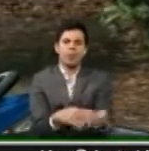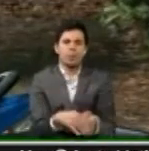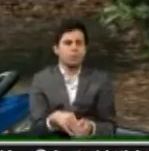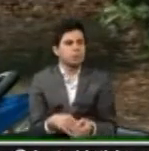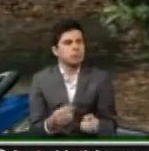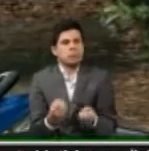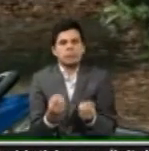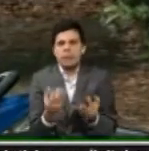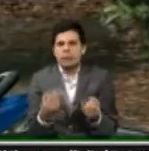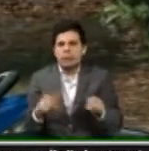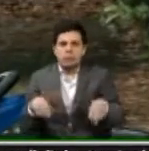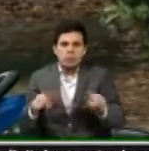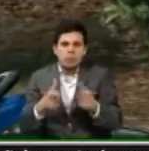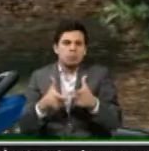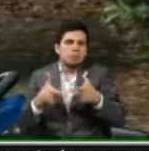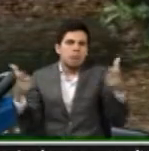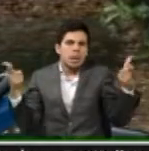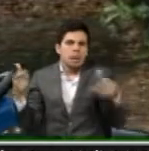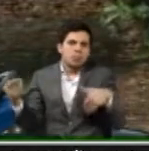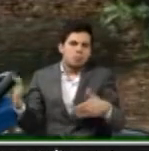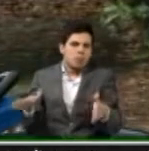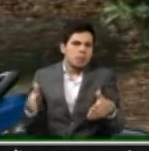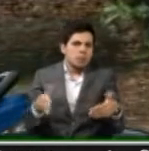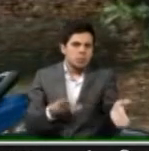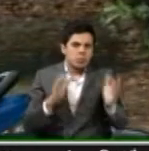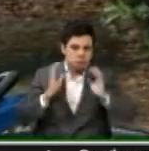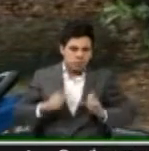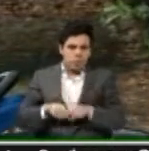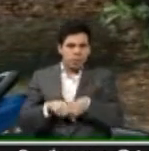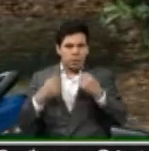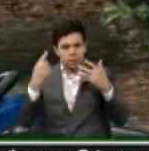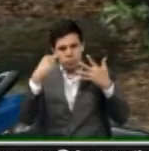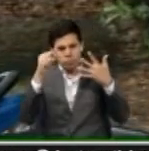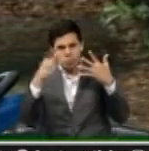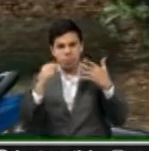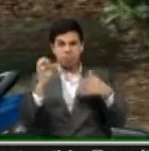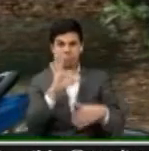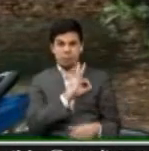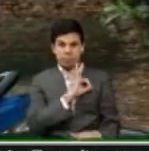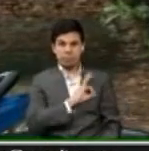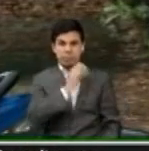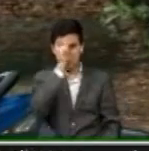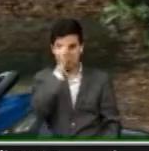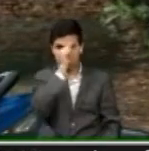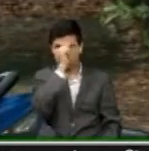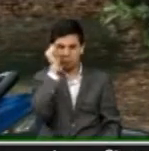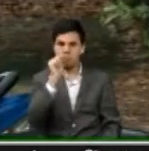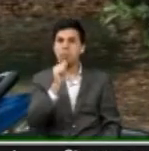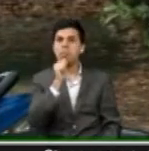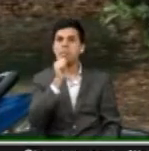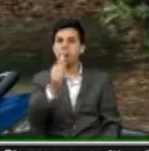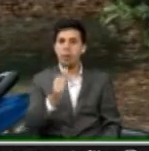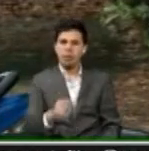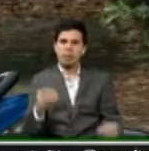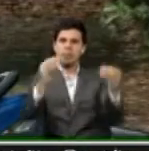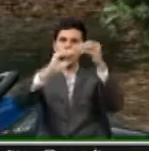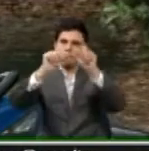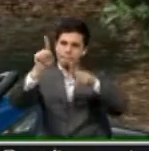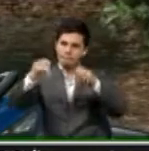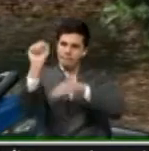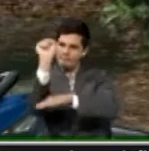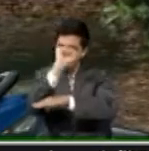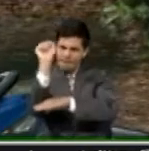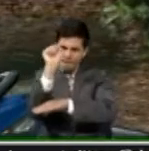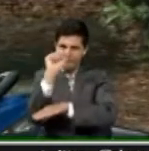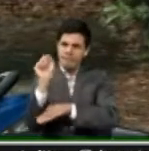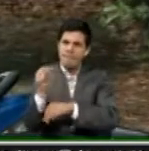los protagonistas de accidentalidad, principalmente los fines de semana. Asimismo, se inmovilizaron varios vehículos,